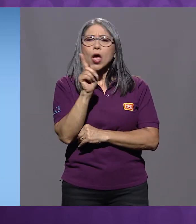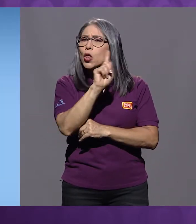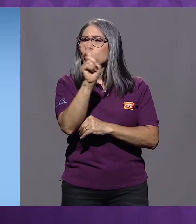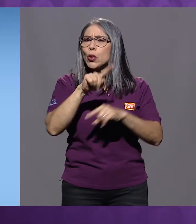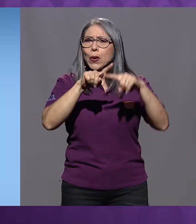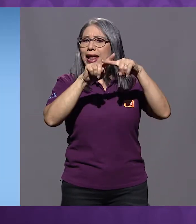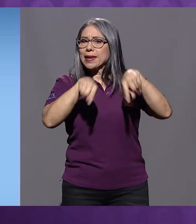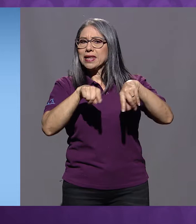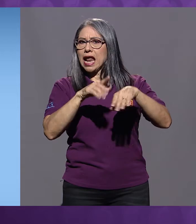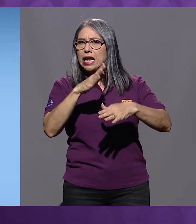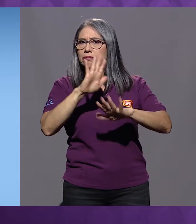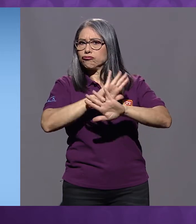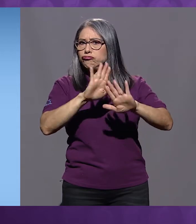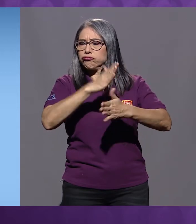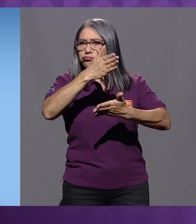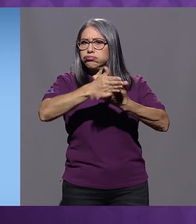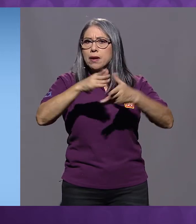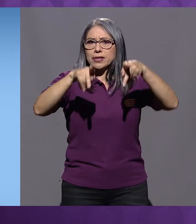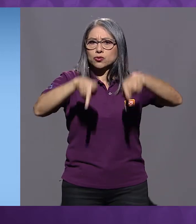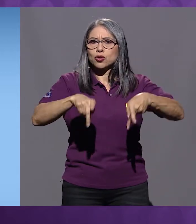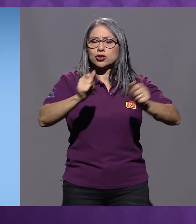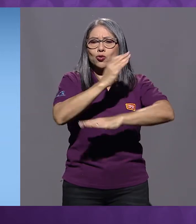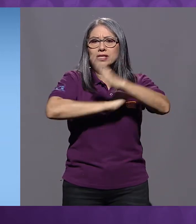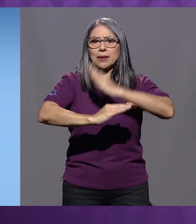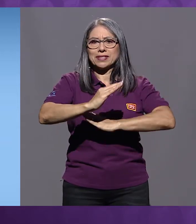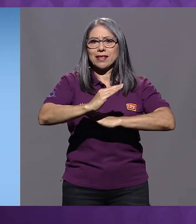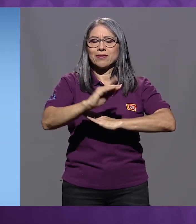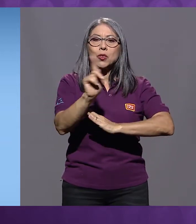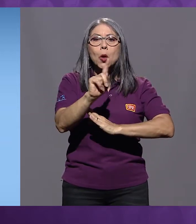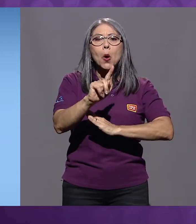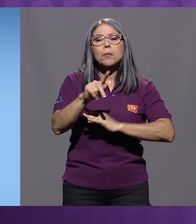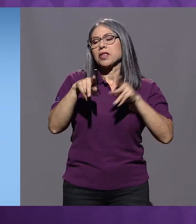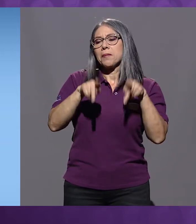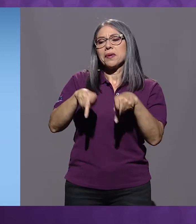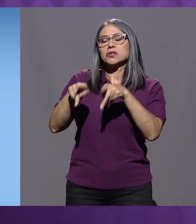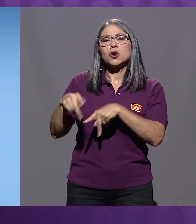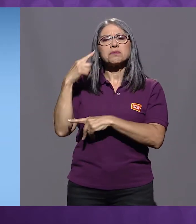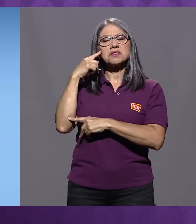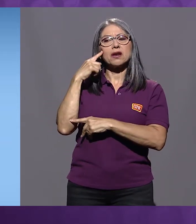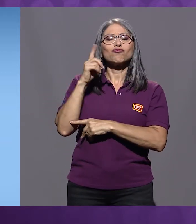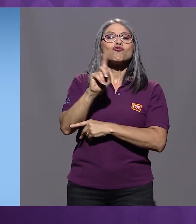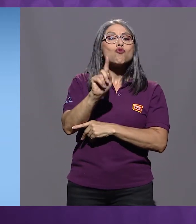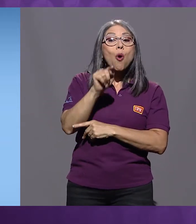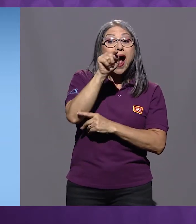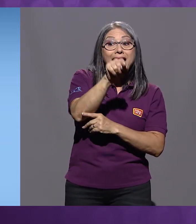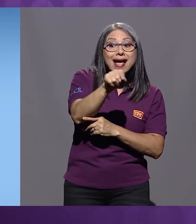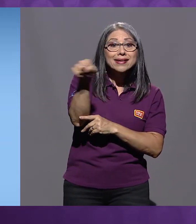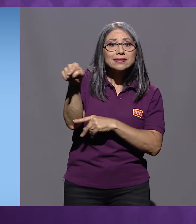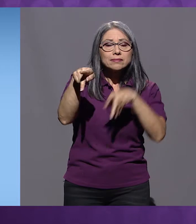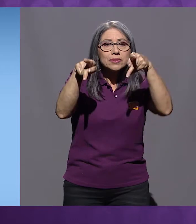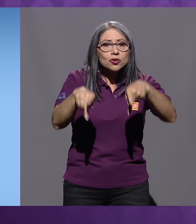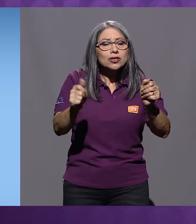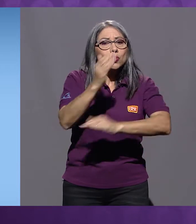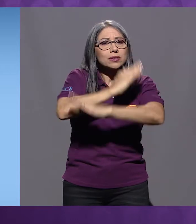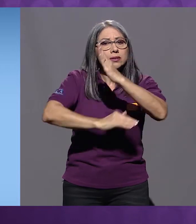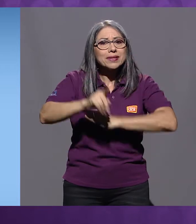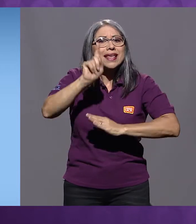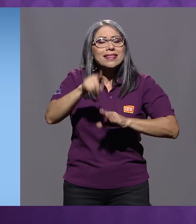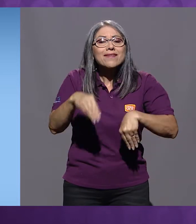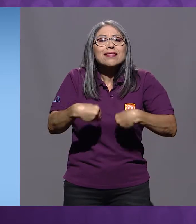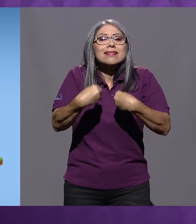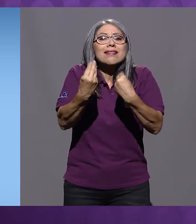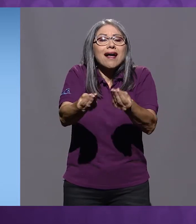con discapacidad, sino que las personas dijeron, bueno, hay que darles a ellos ciertos niveles de calidad de vida,